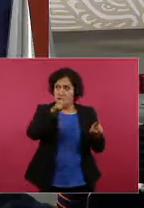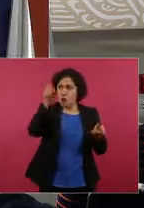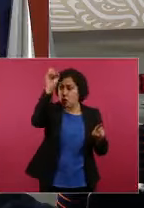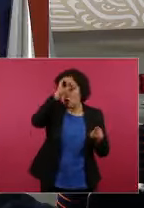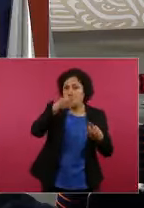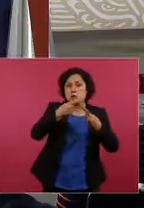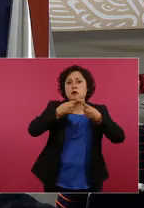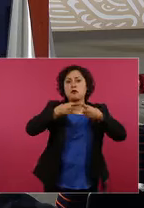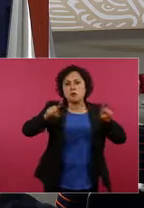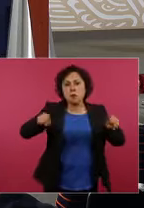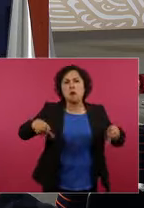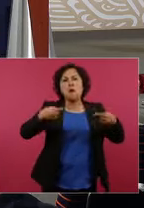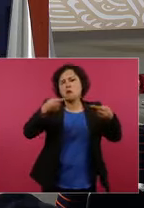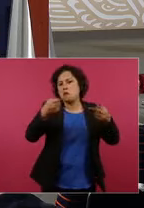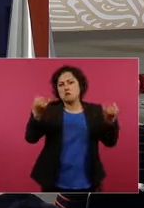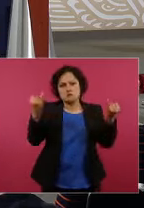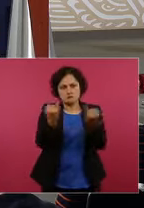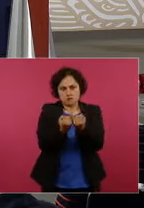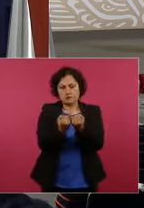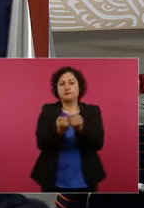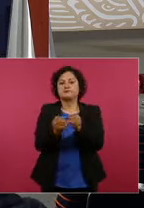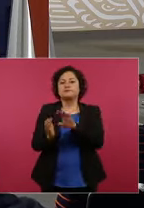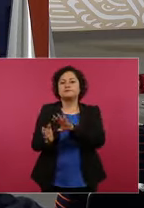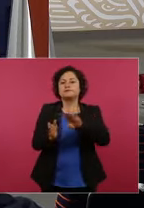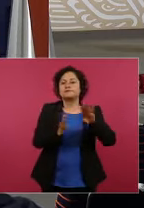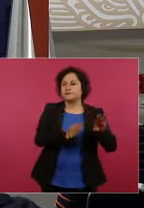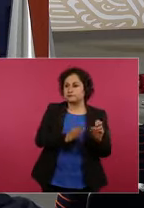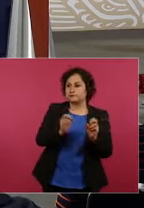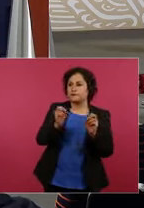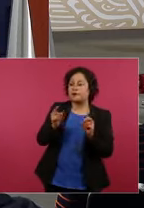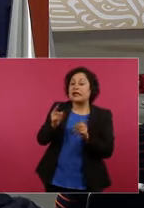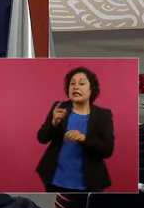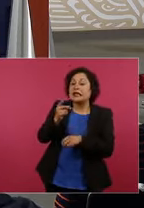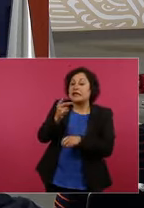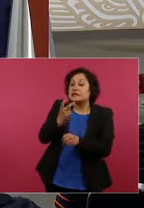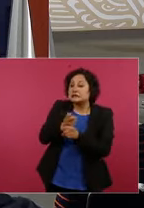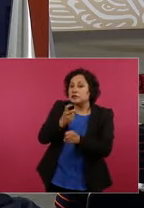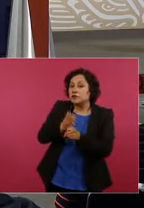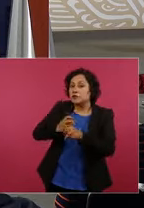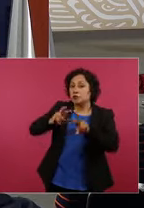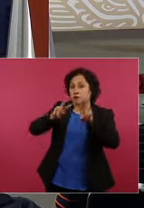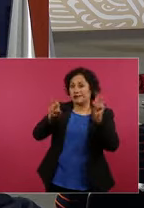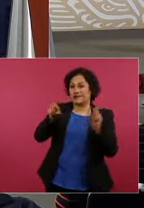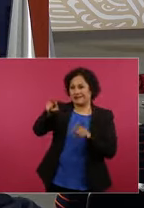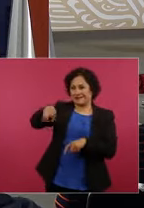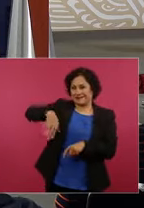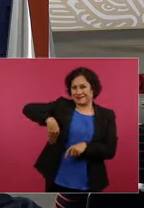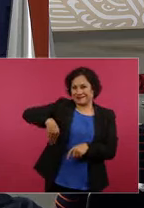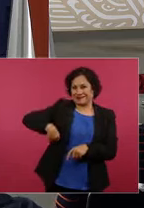segundo tema, presidente, ahorita que usted hablaba de el tema de la libertad de expresión,